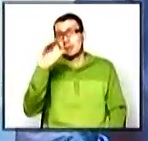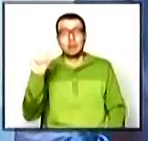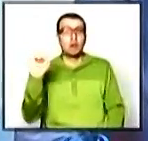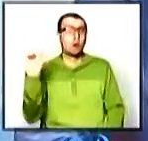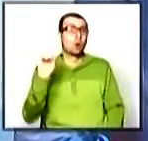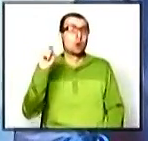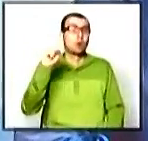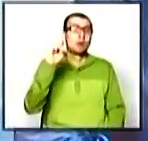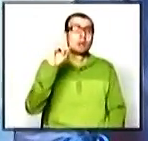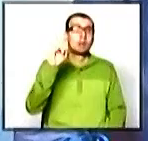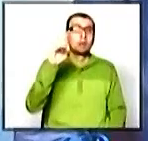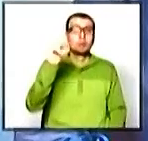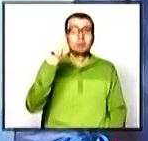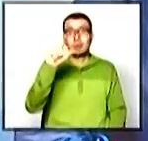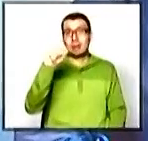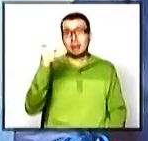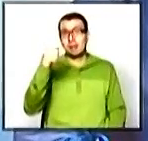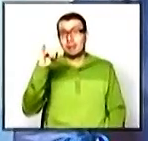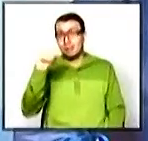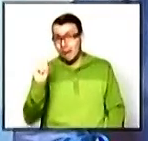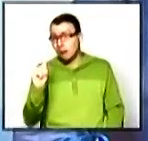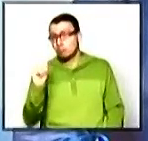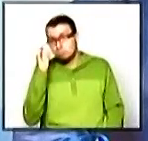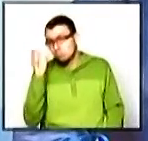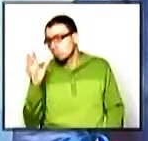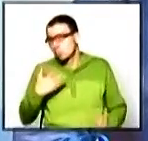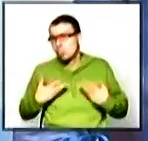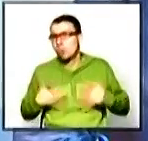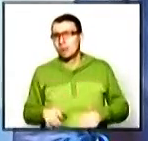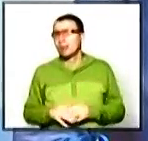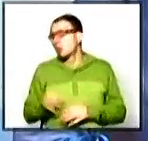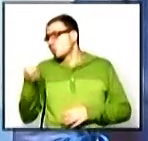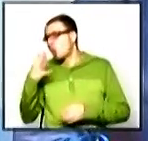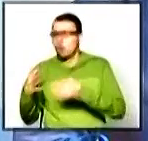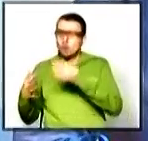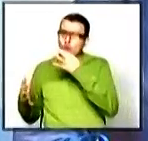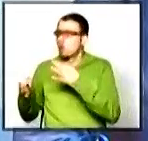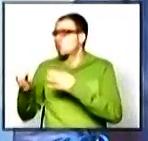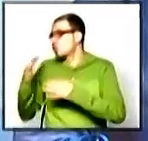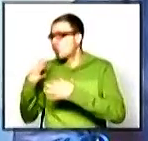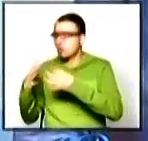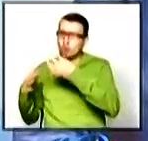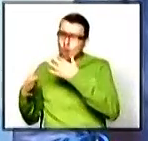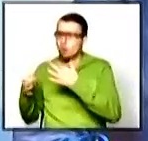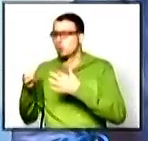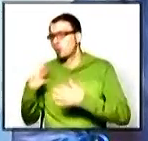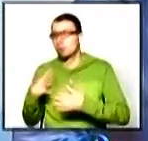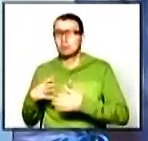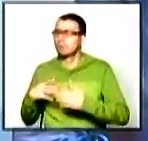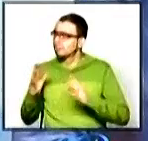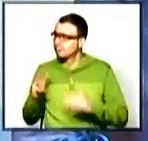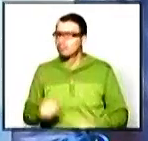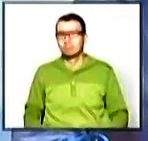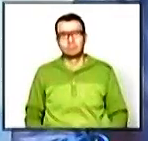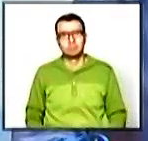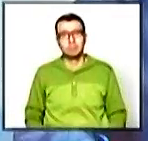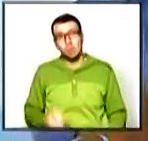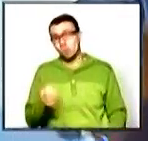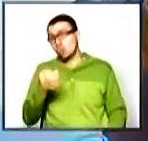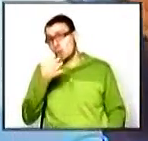nervio ciático. Y empezamos a tomar un poco de medicamentos. Pero yo no creo que un